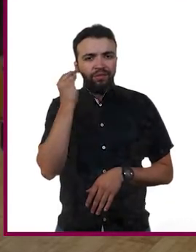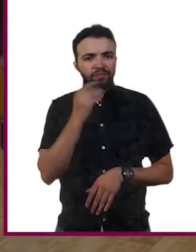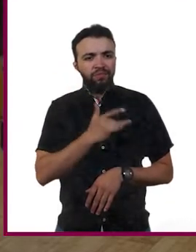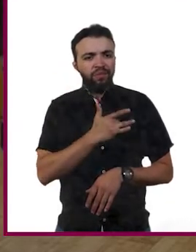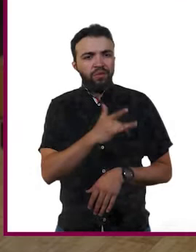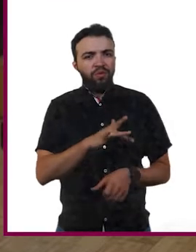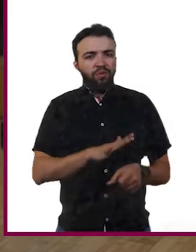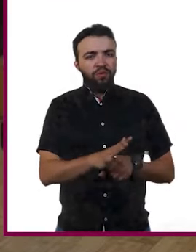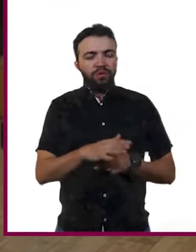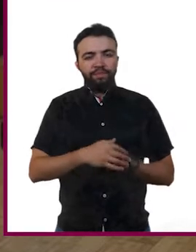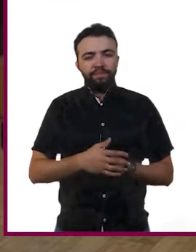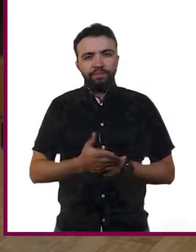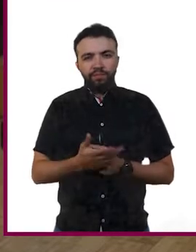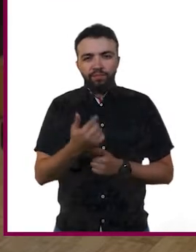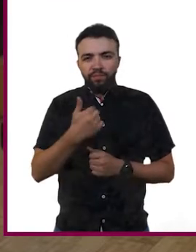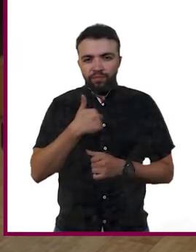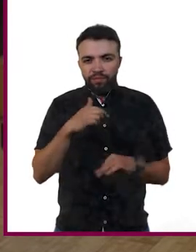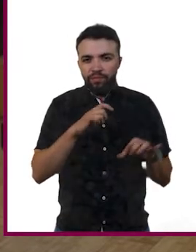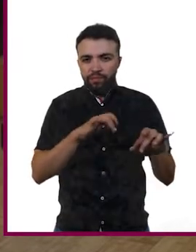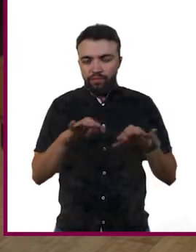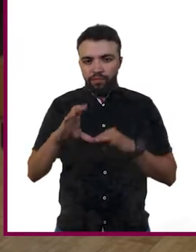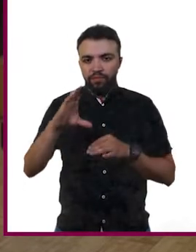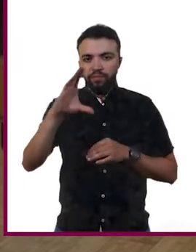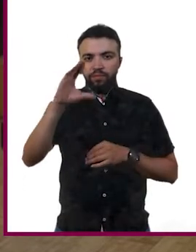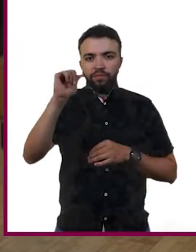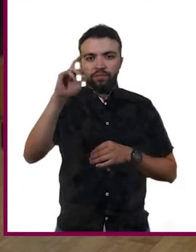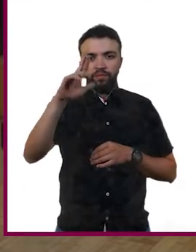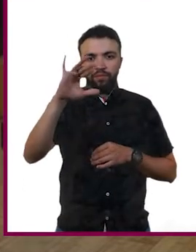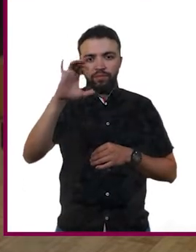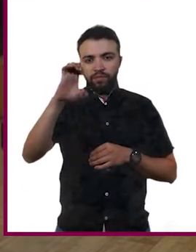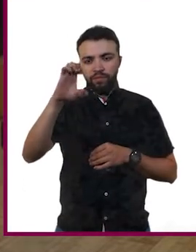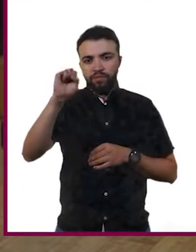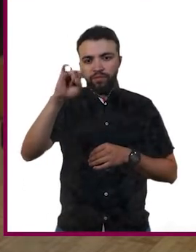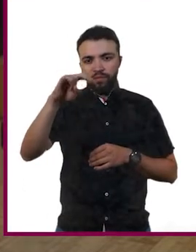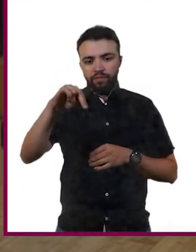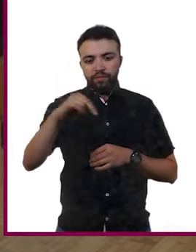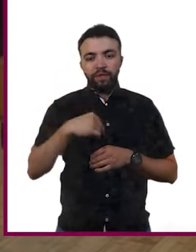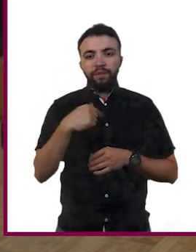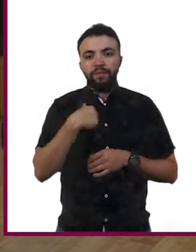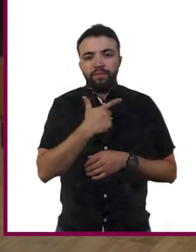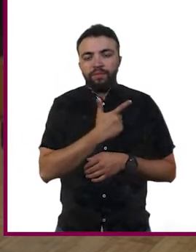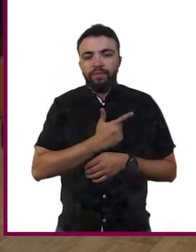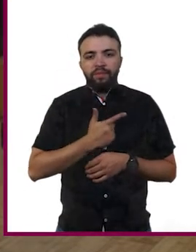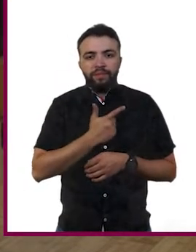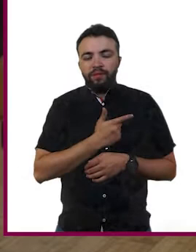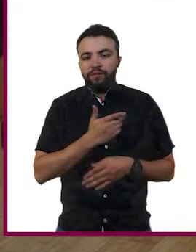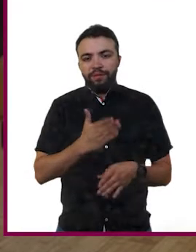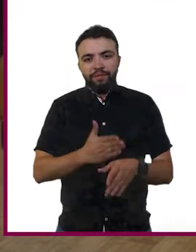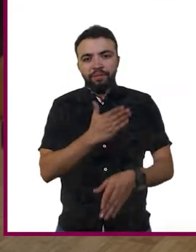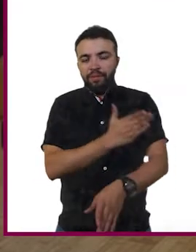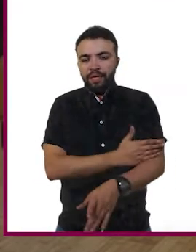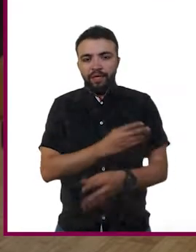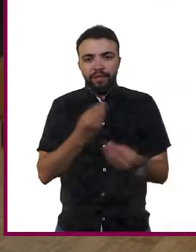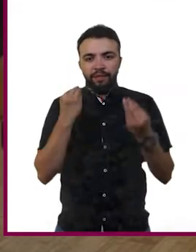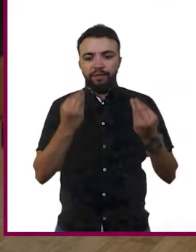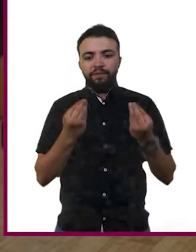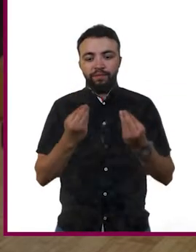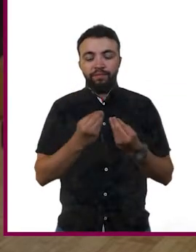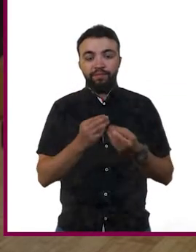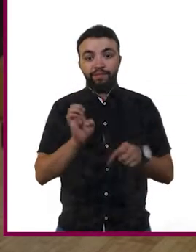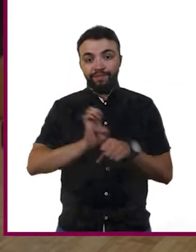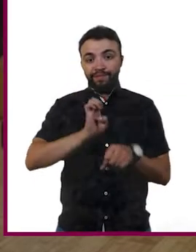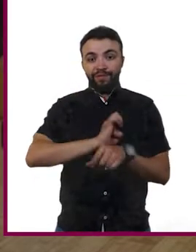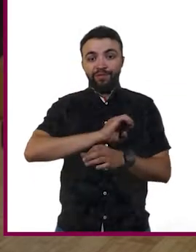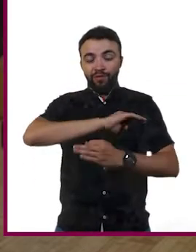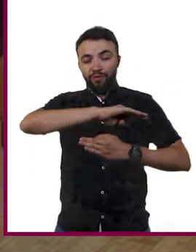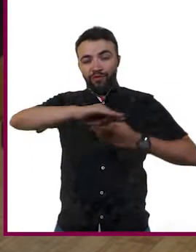Como clavecinista, a mí además me gusta la madera. Entonces, todos